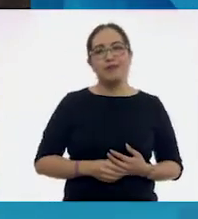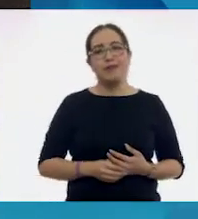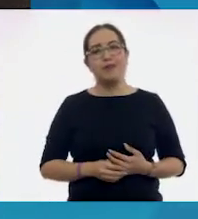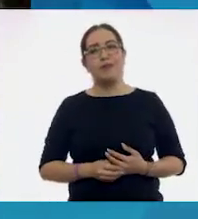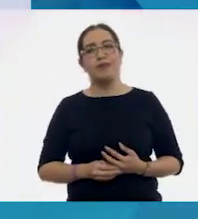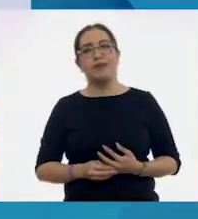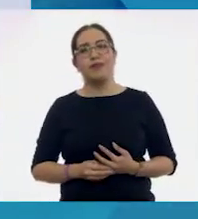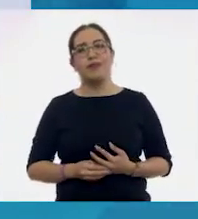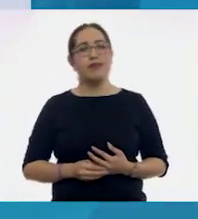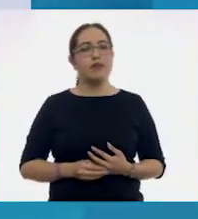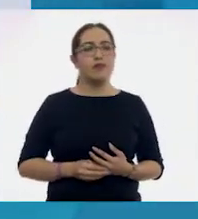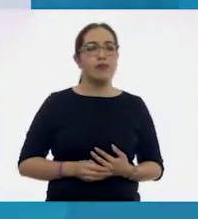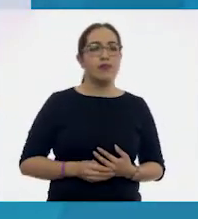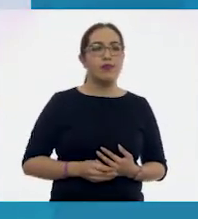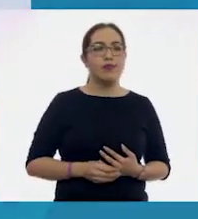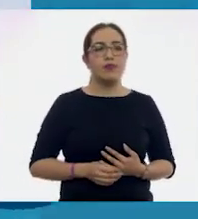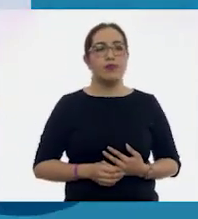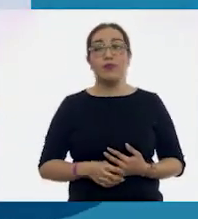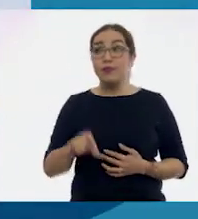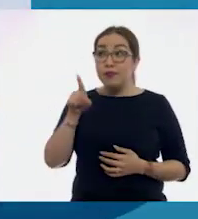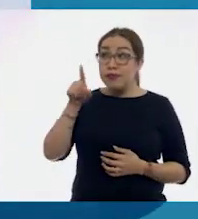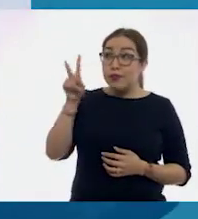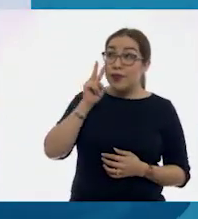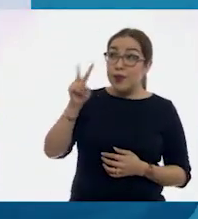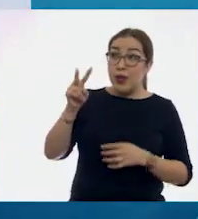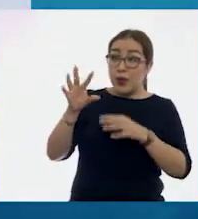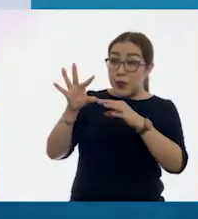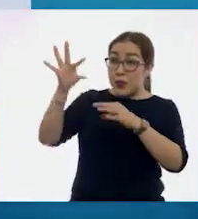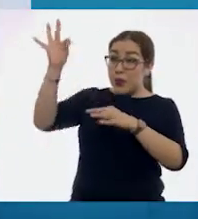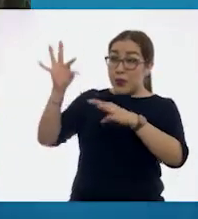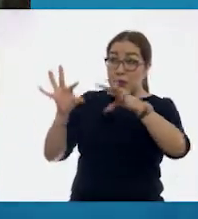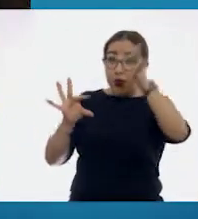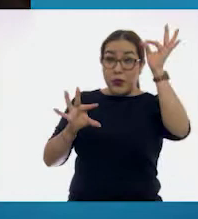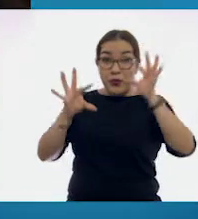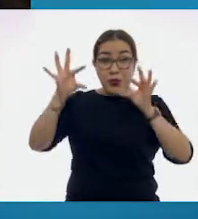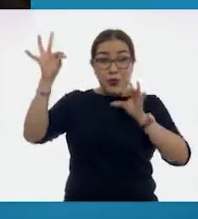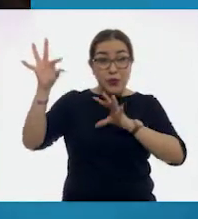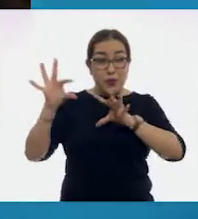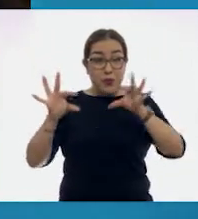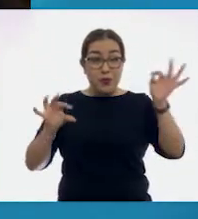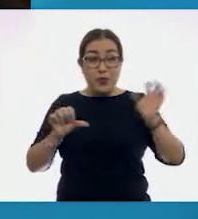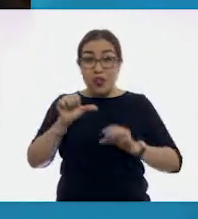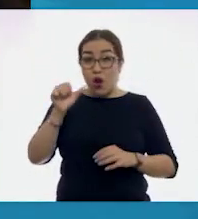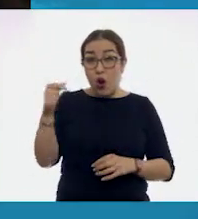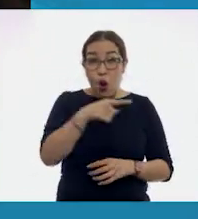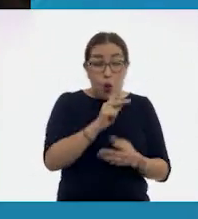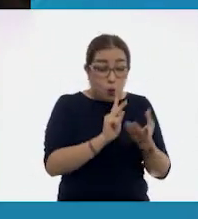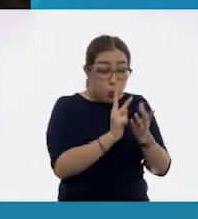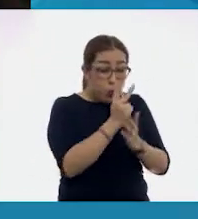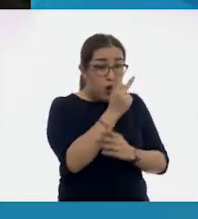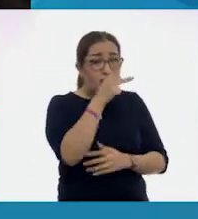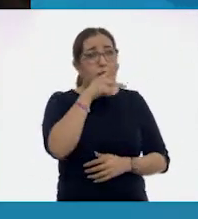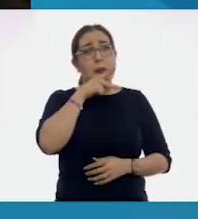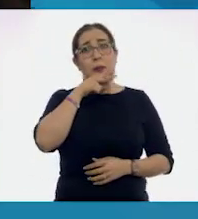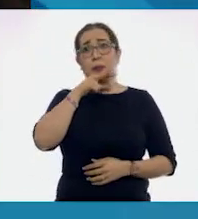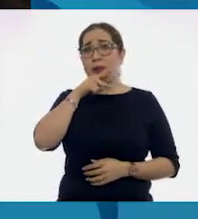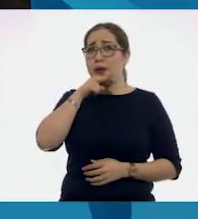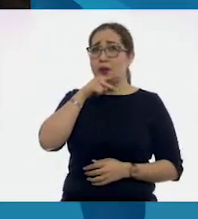La yuca de hojas puntiagudas y el locotillo preocupó.